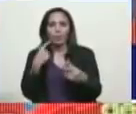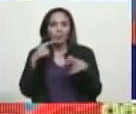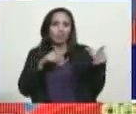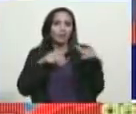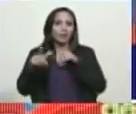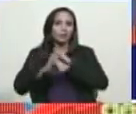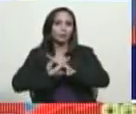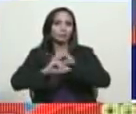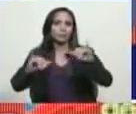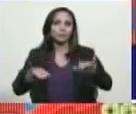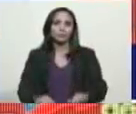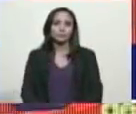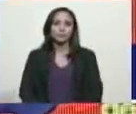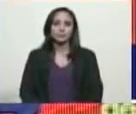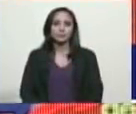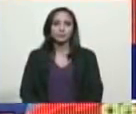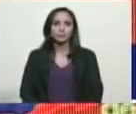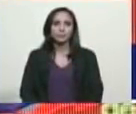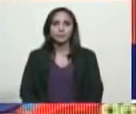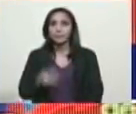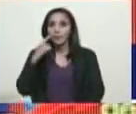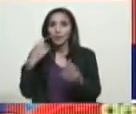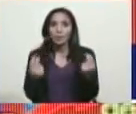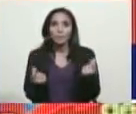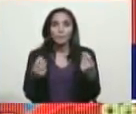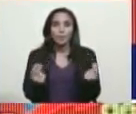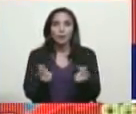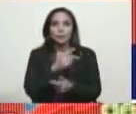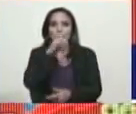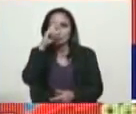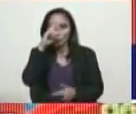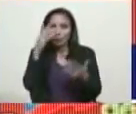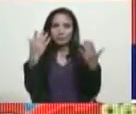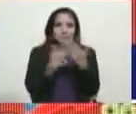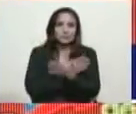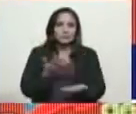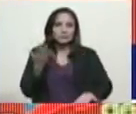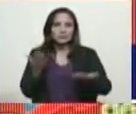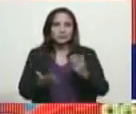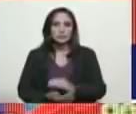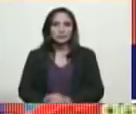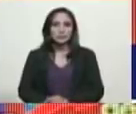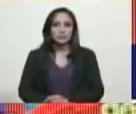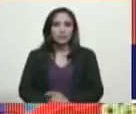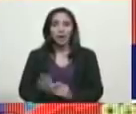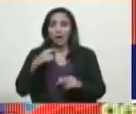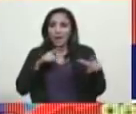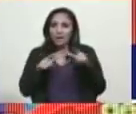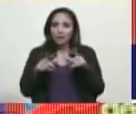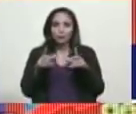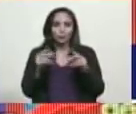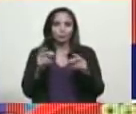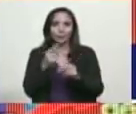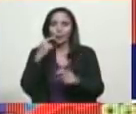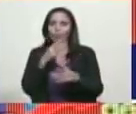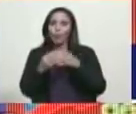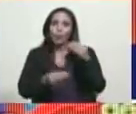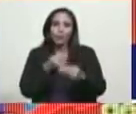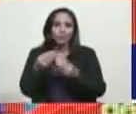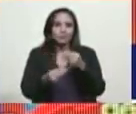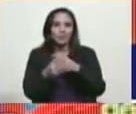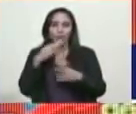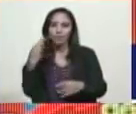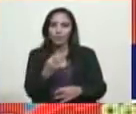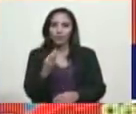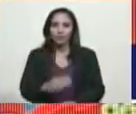listo. Ahí mismo él empezaba a dudar. Aquí nada está listo, aquí todo está por hacer.